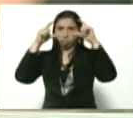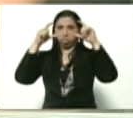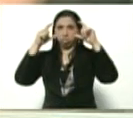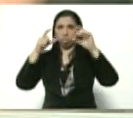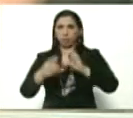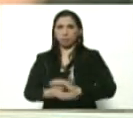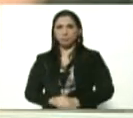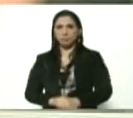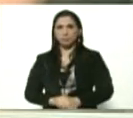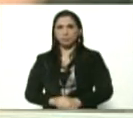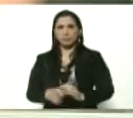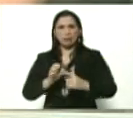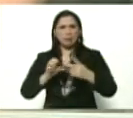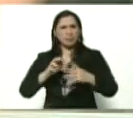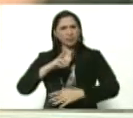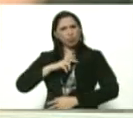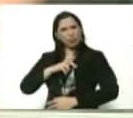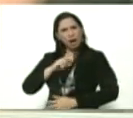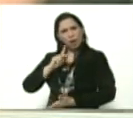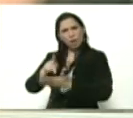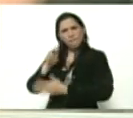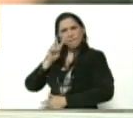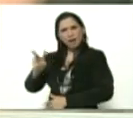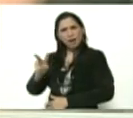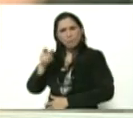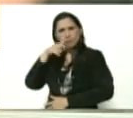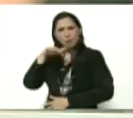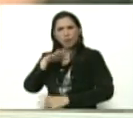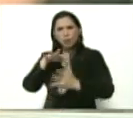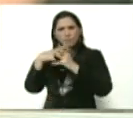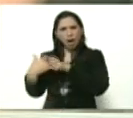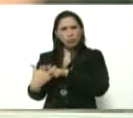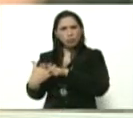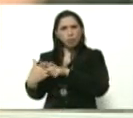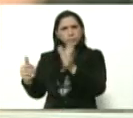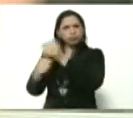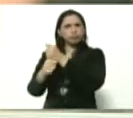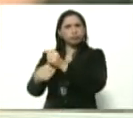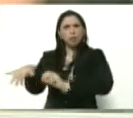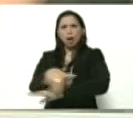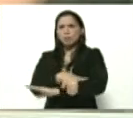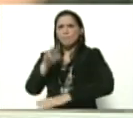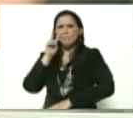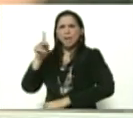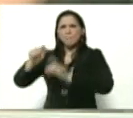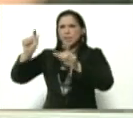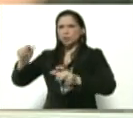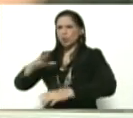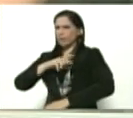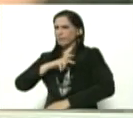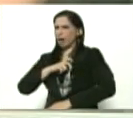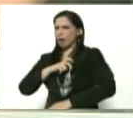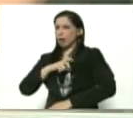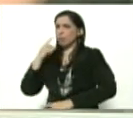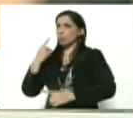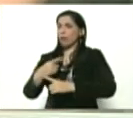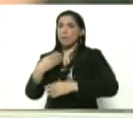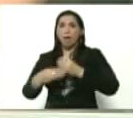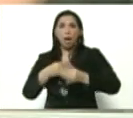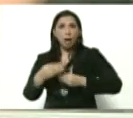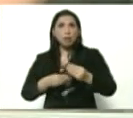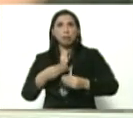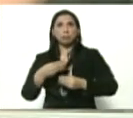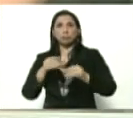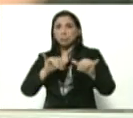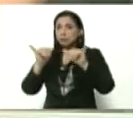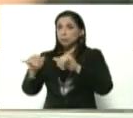con elementos raros que lleguen a su pueblo, a su barrio, en las calles, mil ojos, y hagan como hizo el pueblo